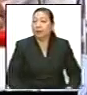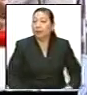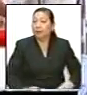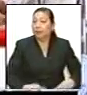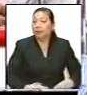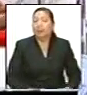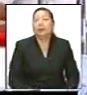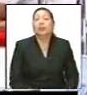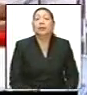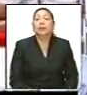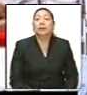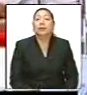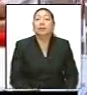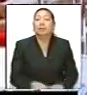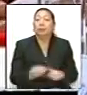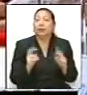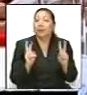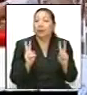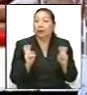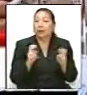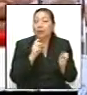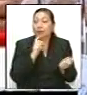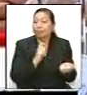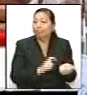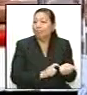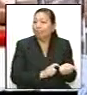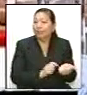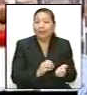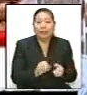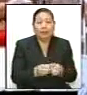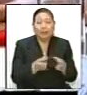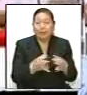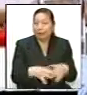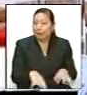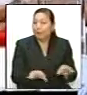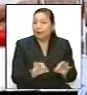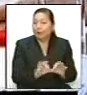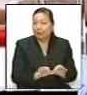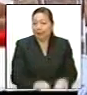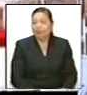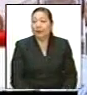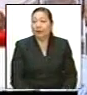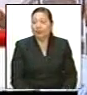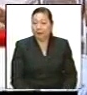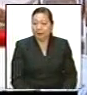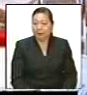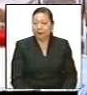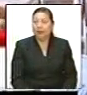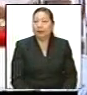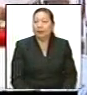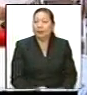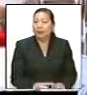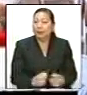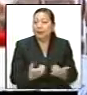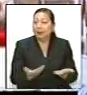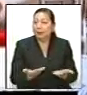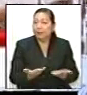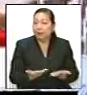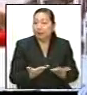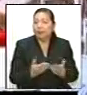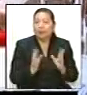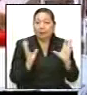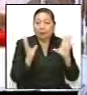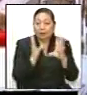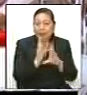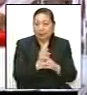grupo especial del tema de la anemia, que es tan importante como esta reunión. Pero bueno, vamos a resumir